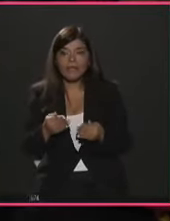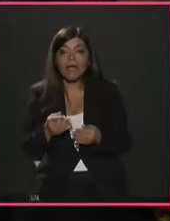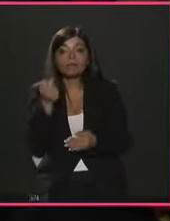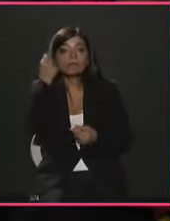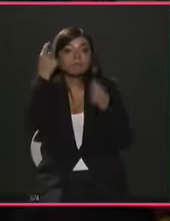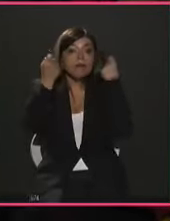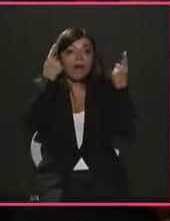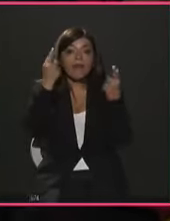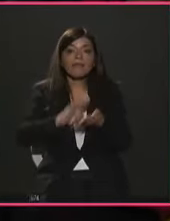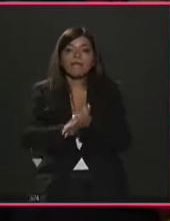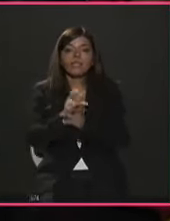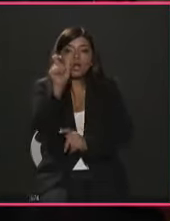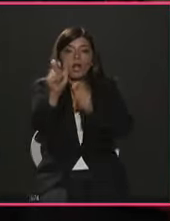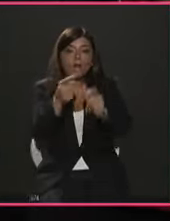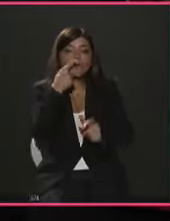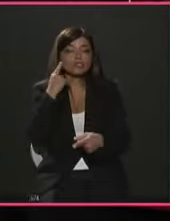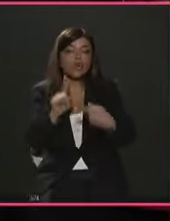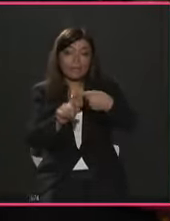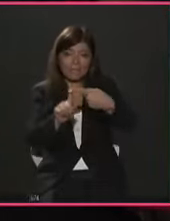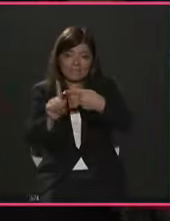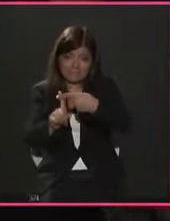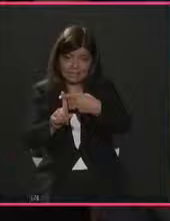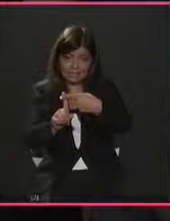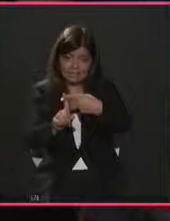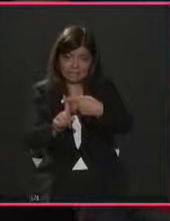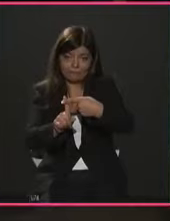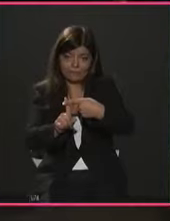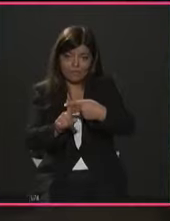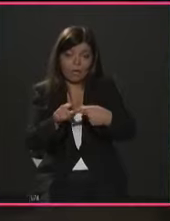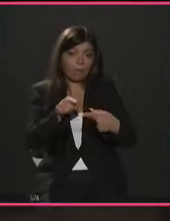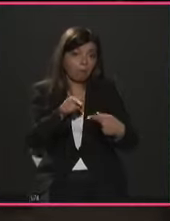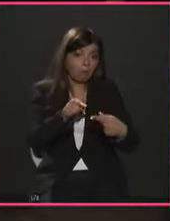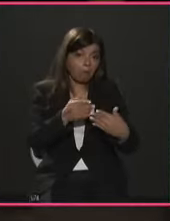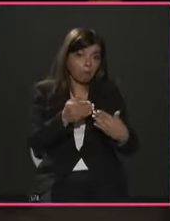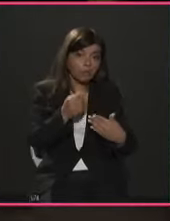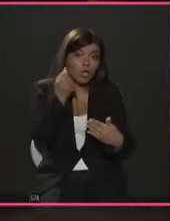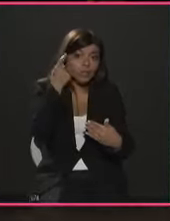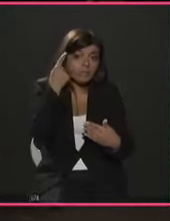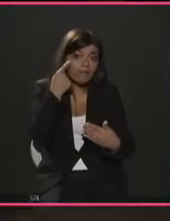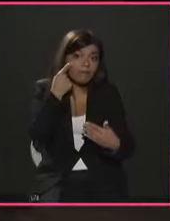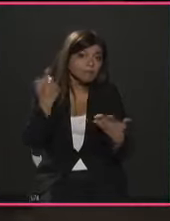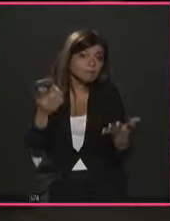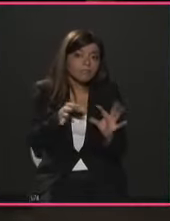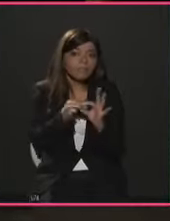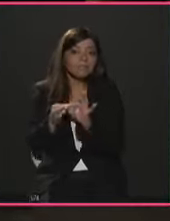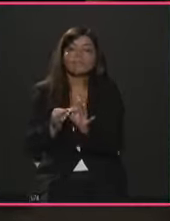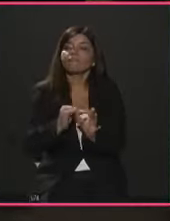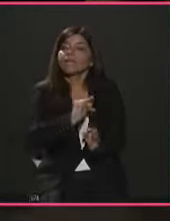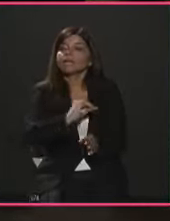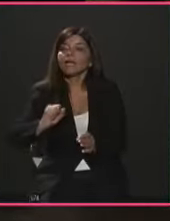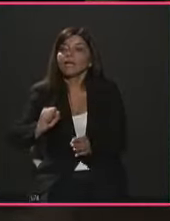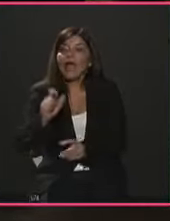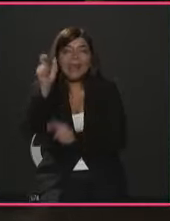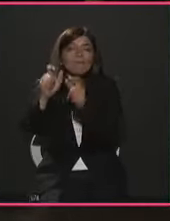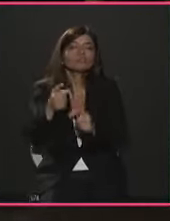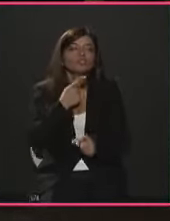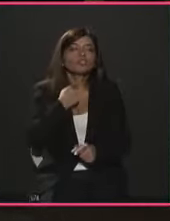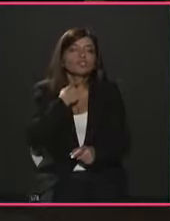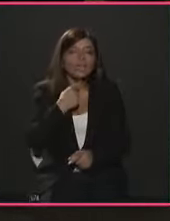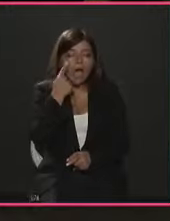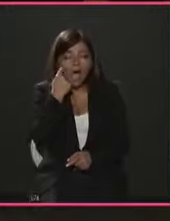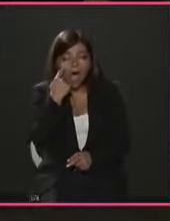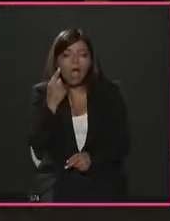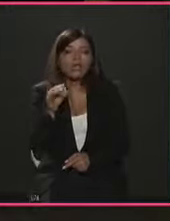idea es que todos y todas participen aquí no se necesita saber de Inteligencia artificial nos interesan los usuarios nos interesan los